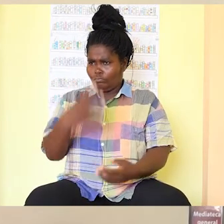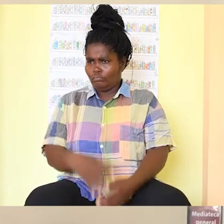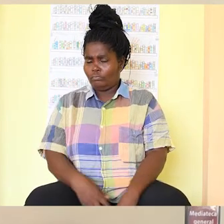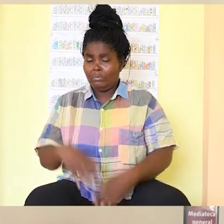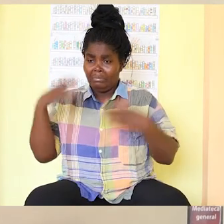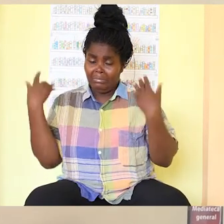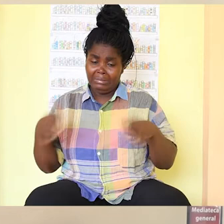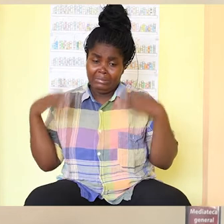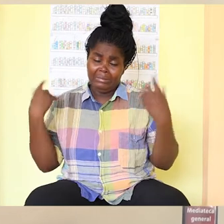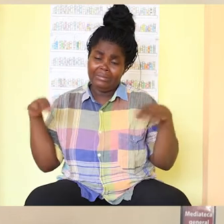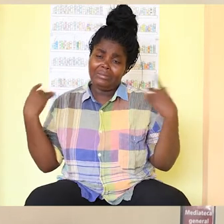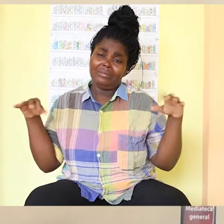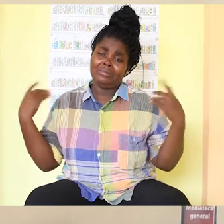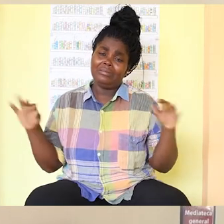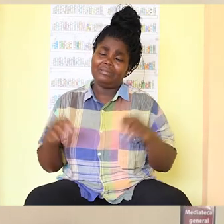¡Ay!